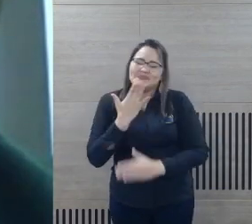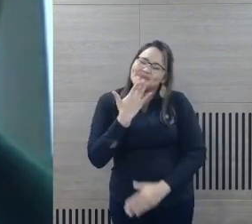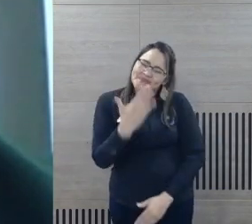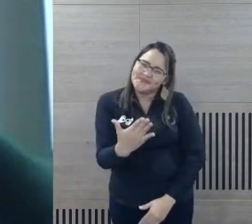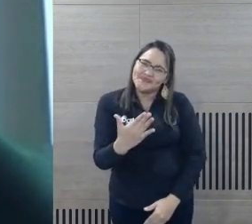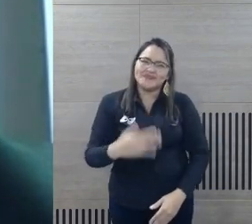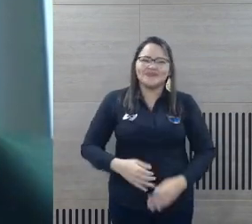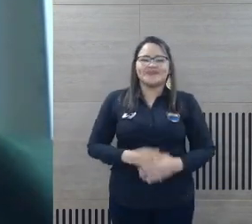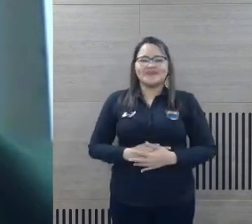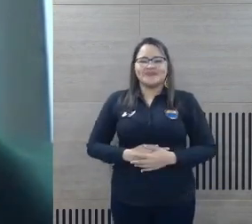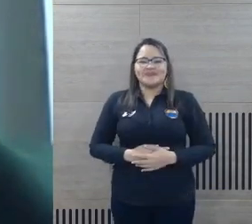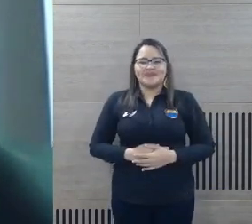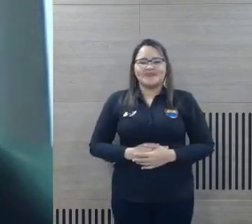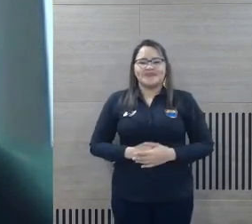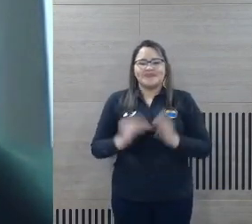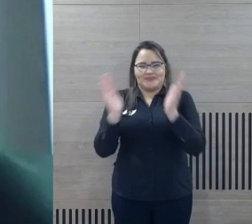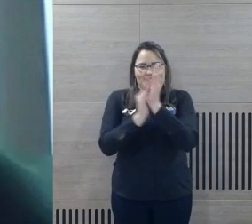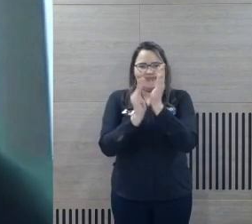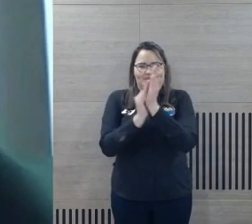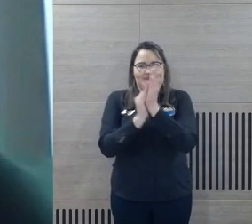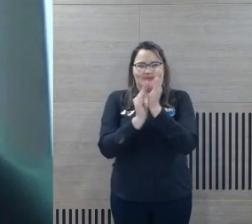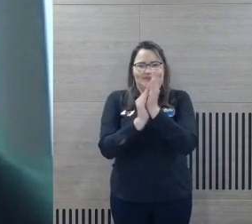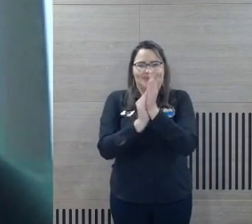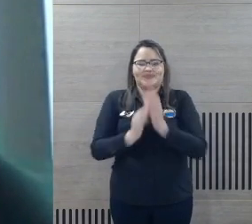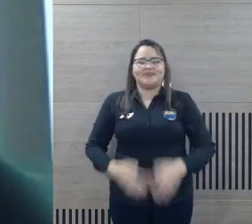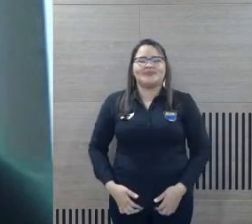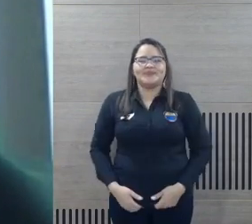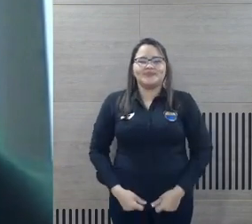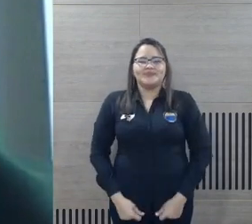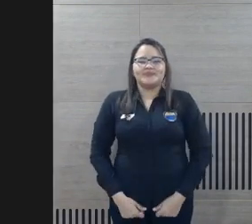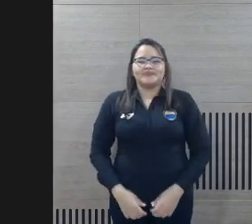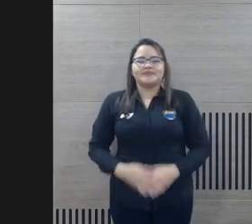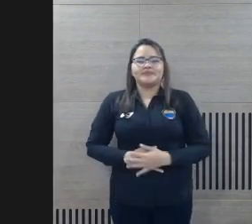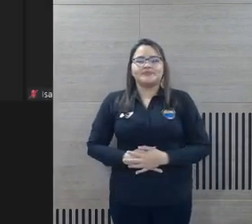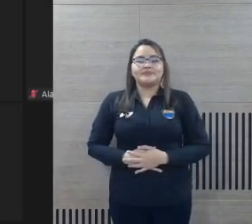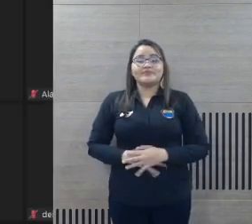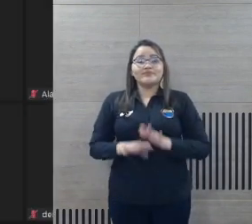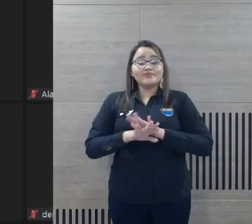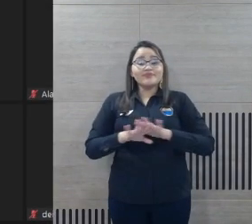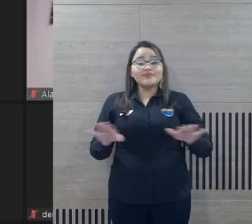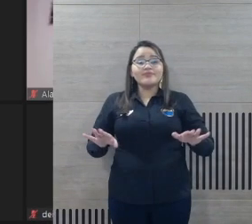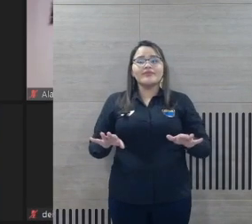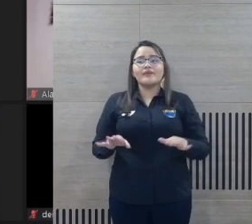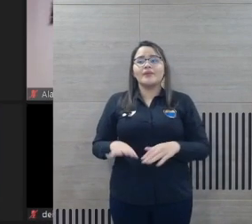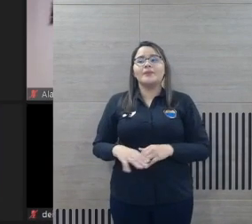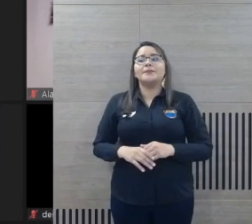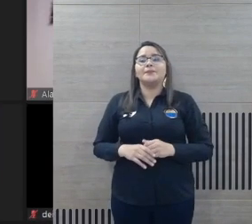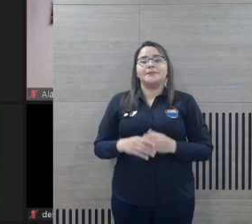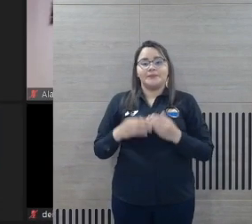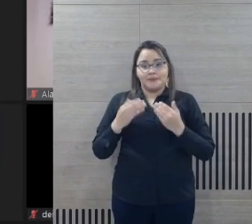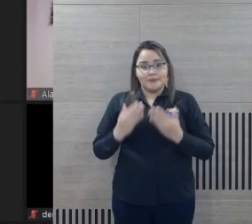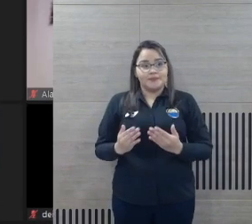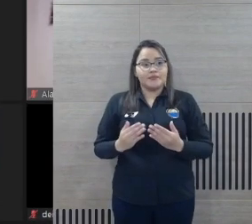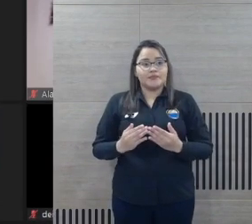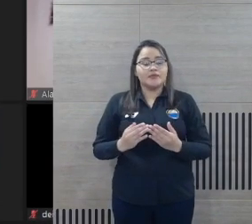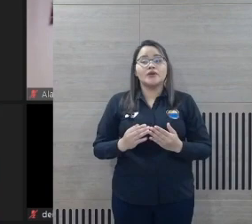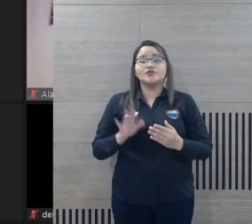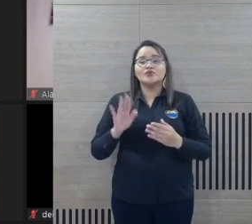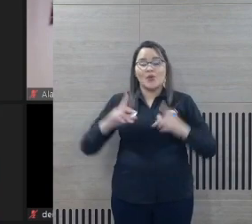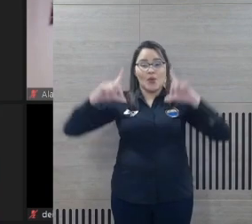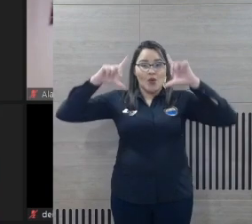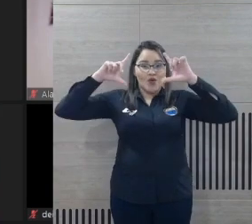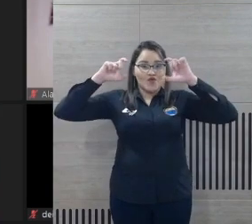De esta manera, invitamos a la mesa principal para la toma de la fotografía final con los mosaicos de los graduados.